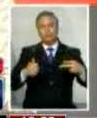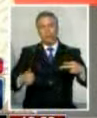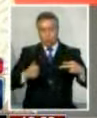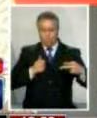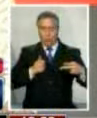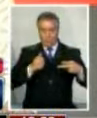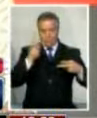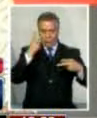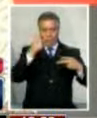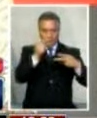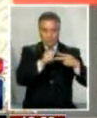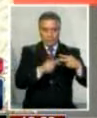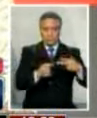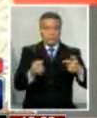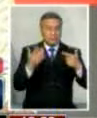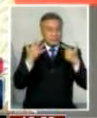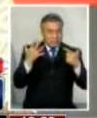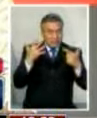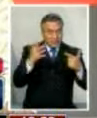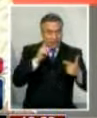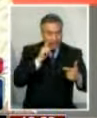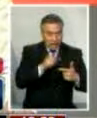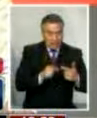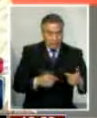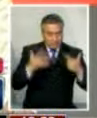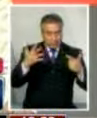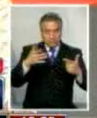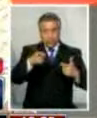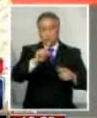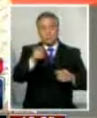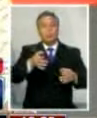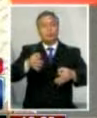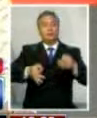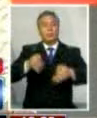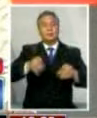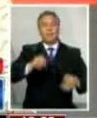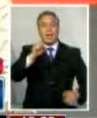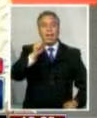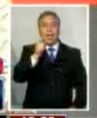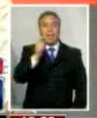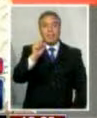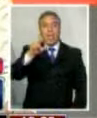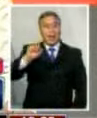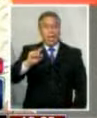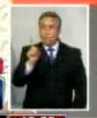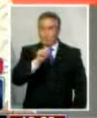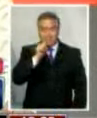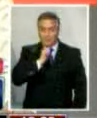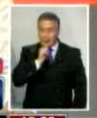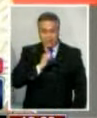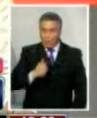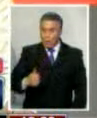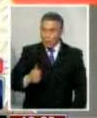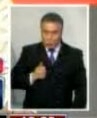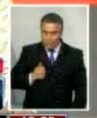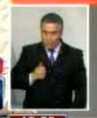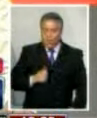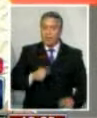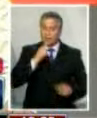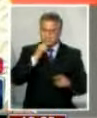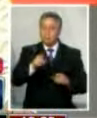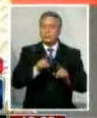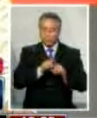los siete que hay. Sí. No, el caso de la jueza Atala no está completamente cumplido. Falta especialmente